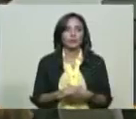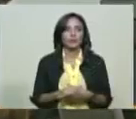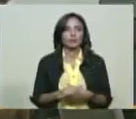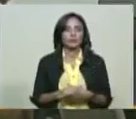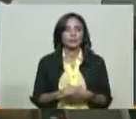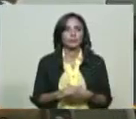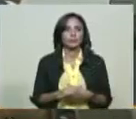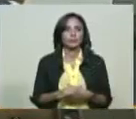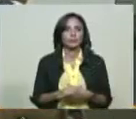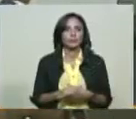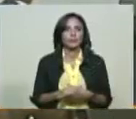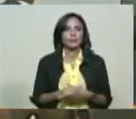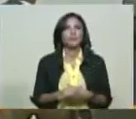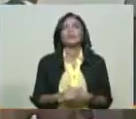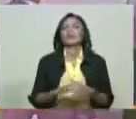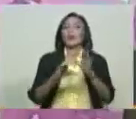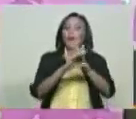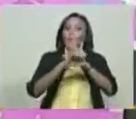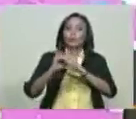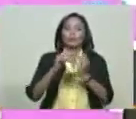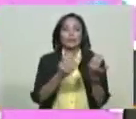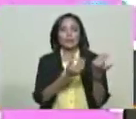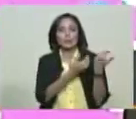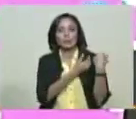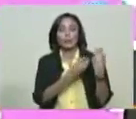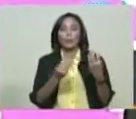la constituyente tiene varias tareas